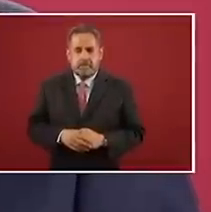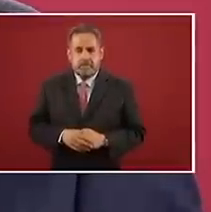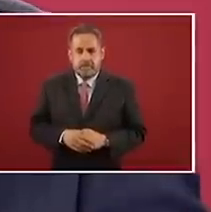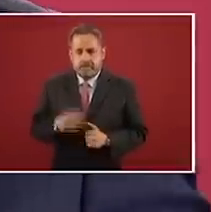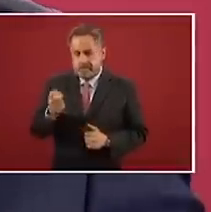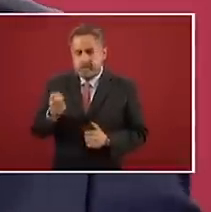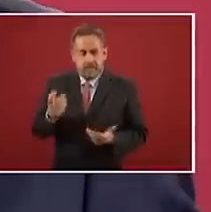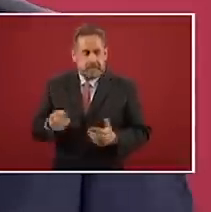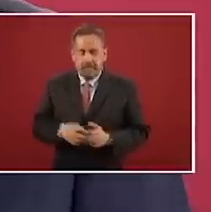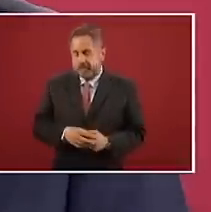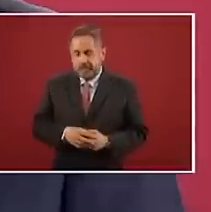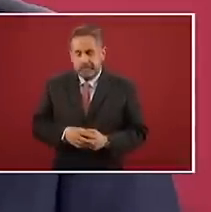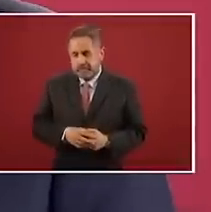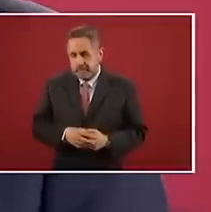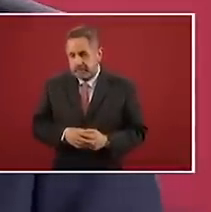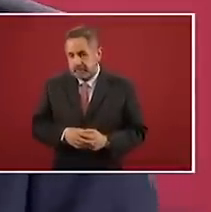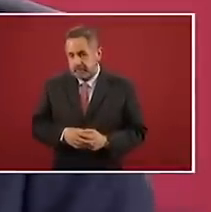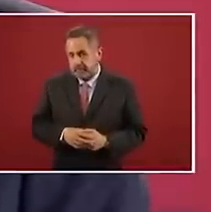es otra